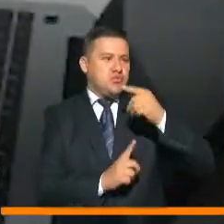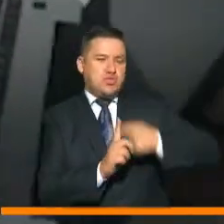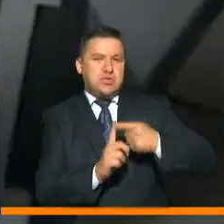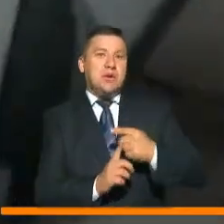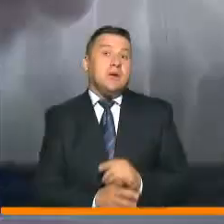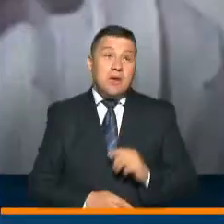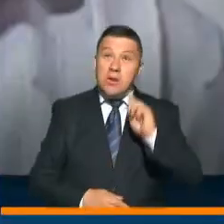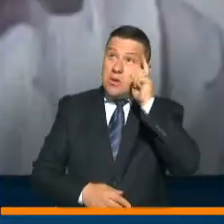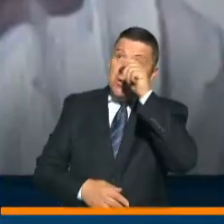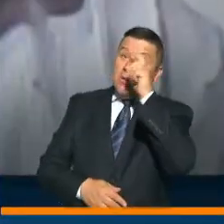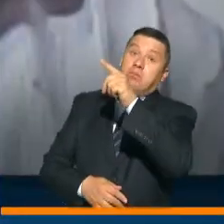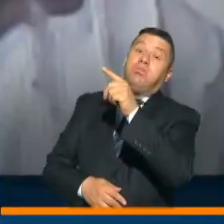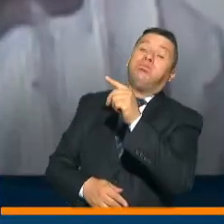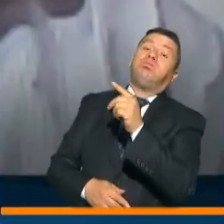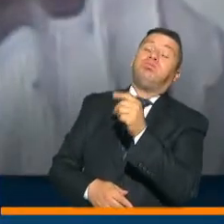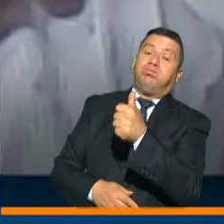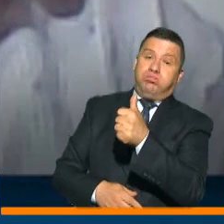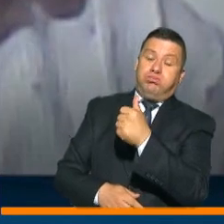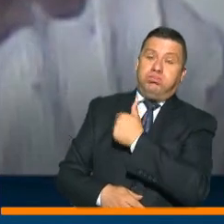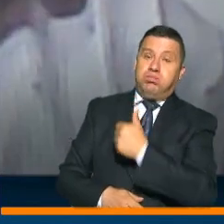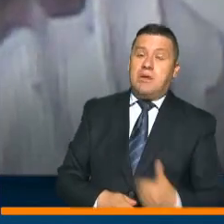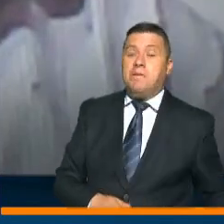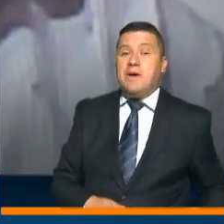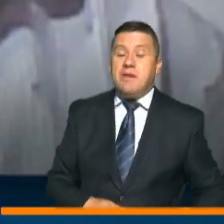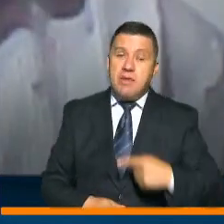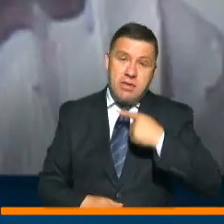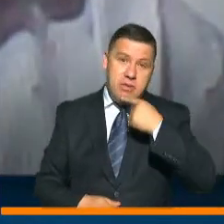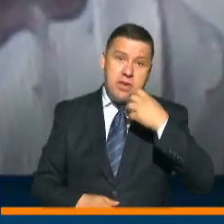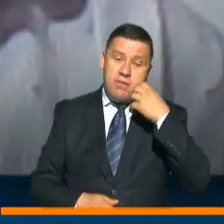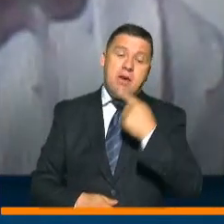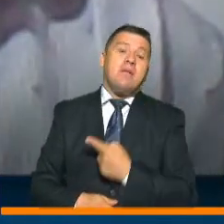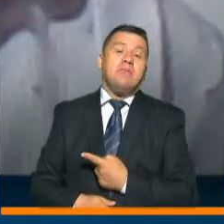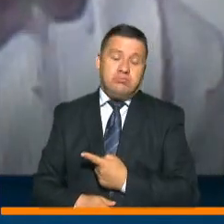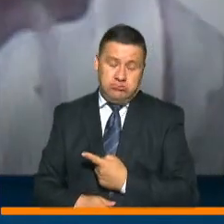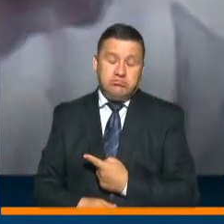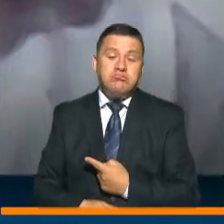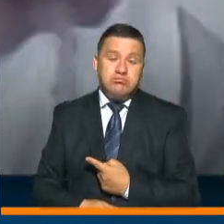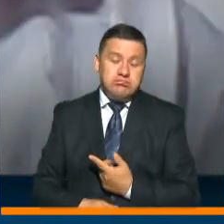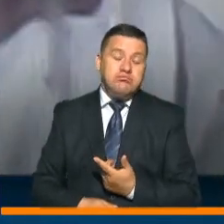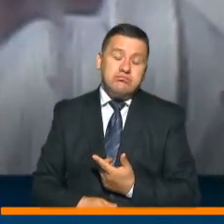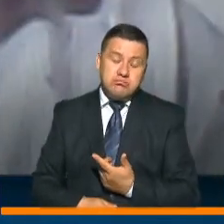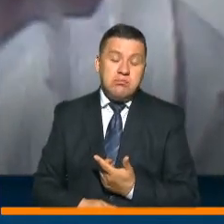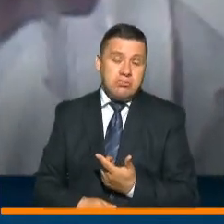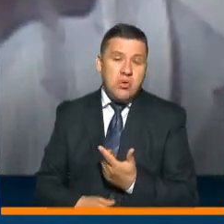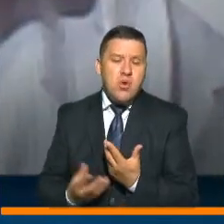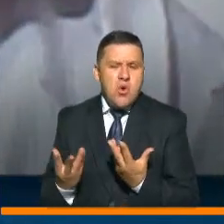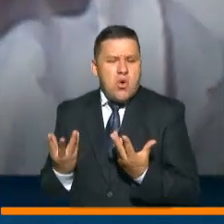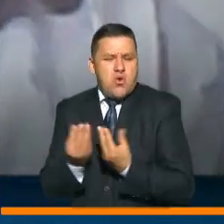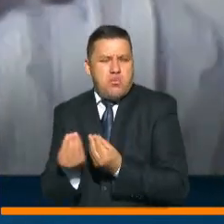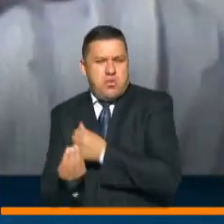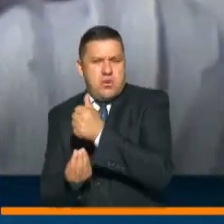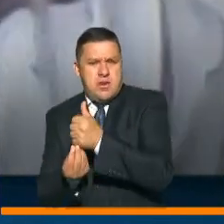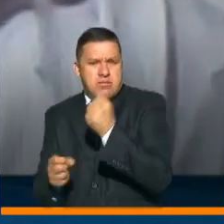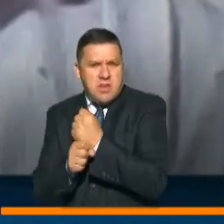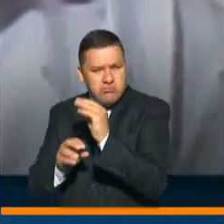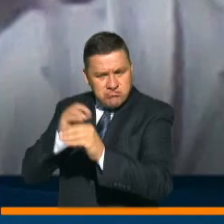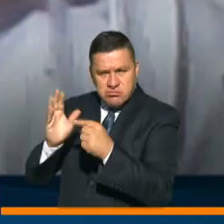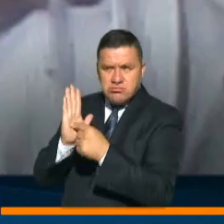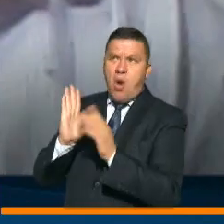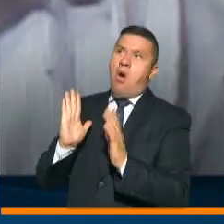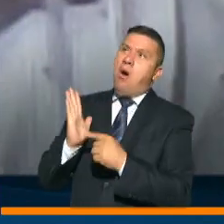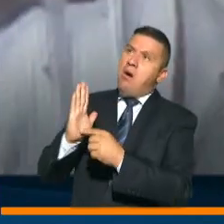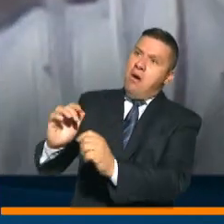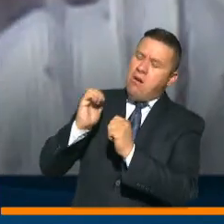Creo que el gobierno del presidente Duque y su grupo de trabajo han